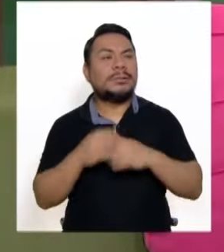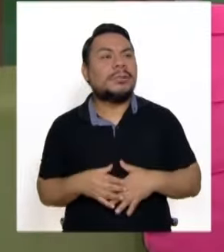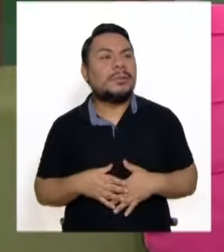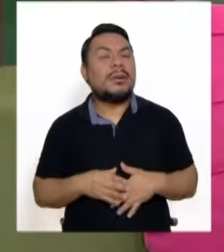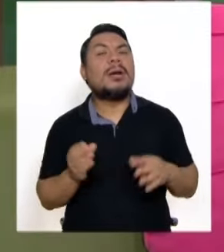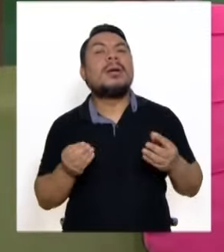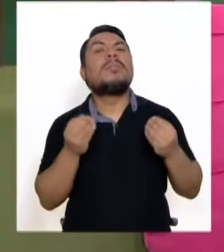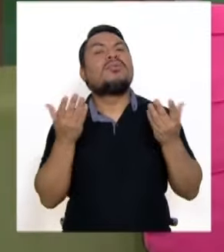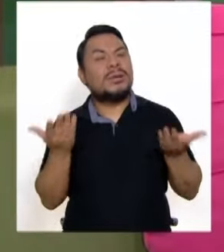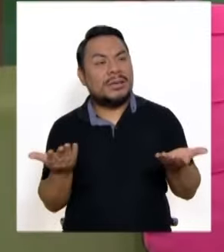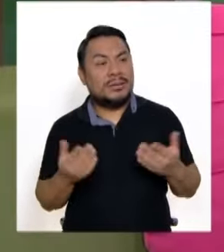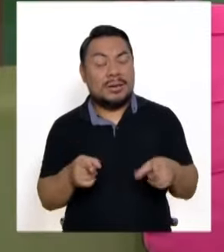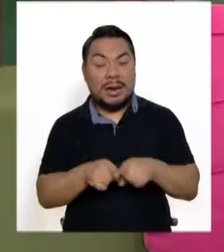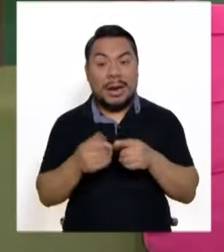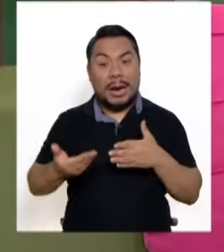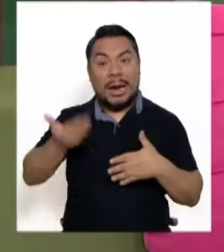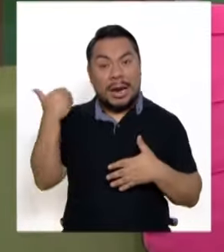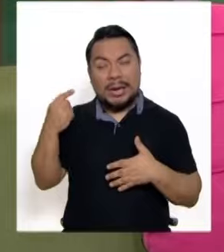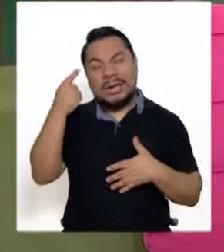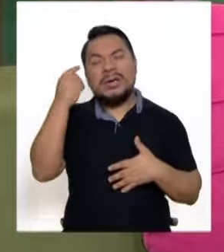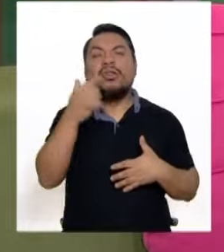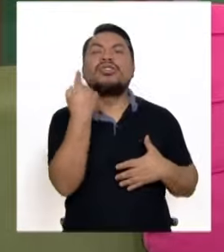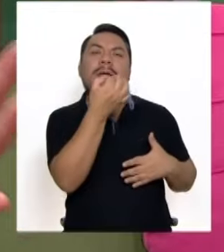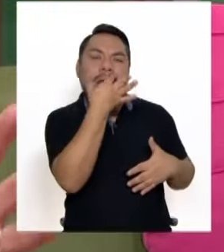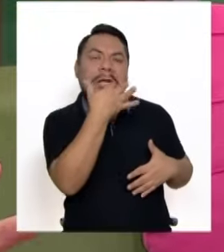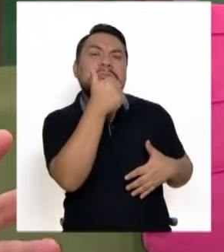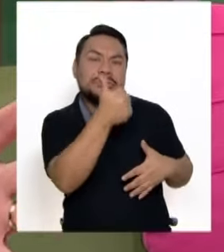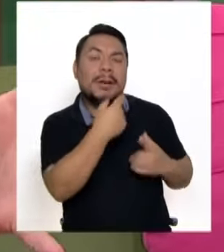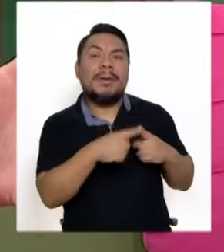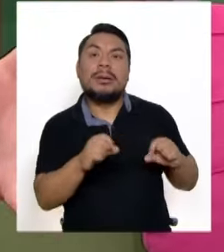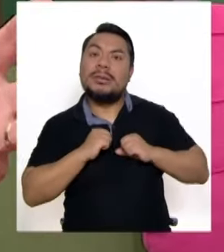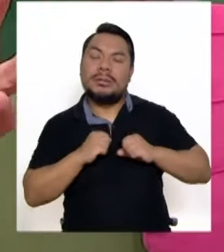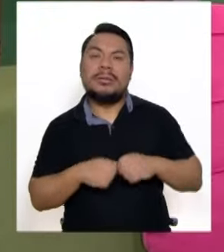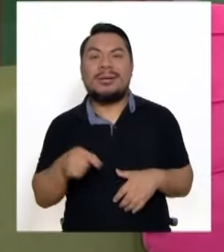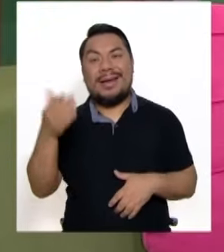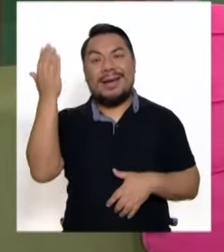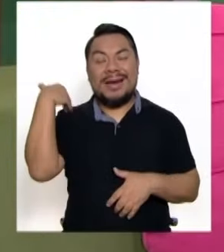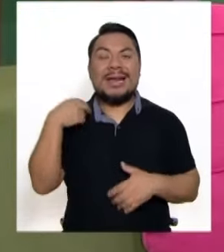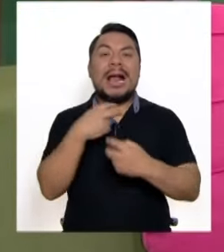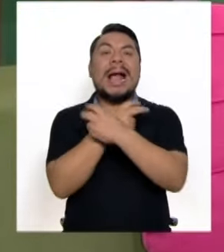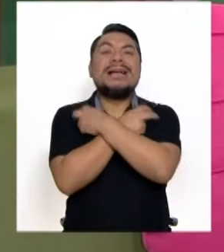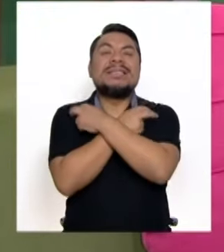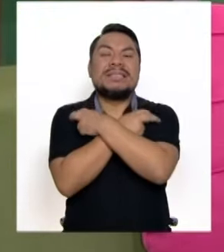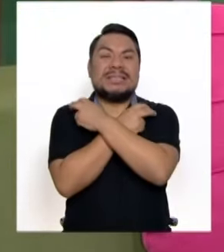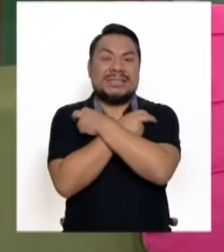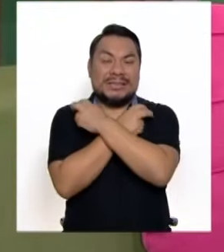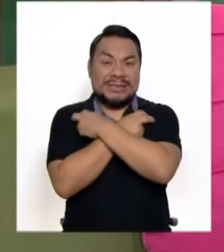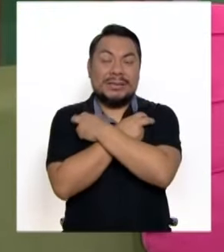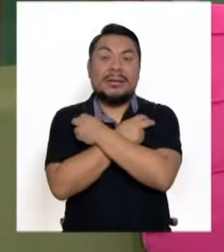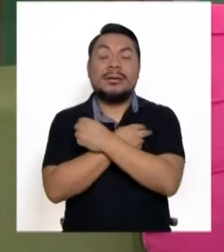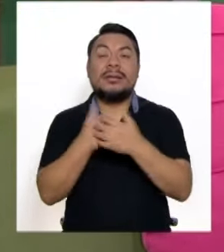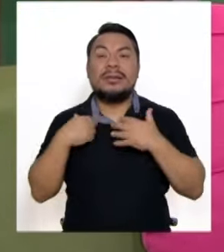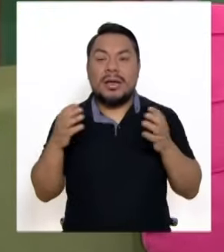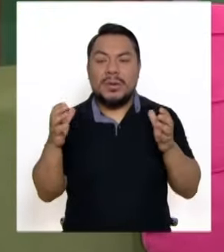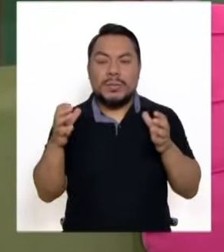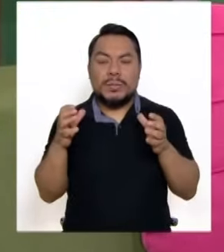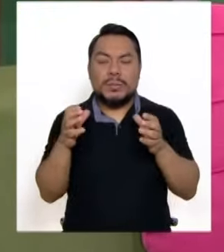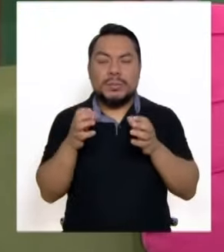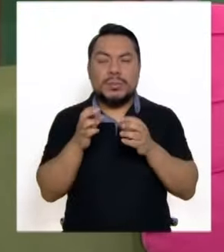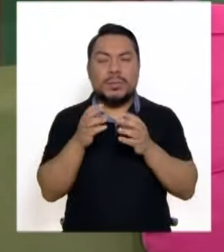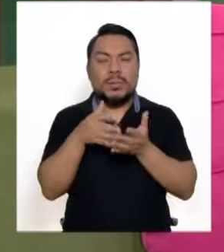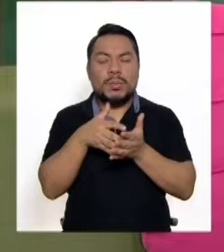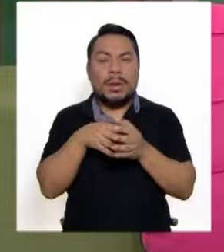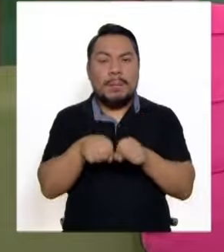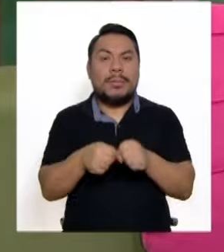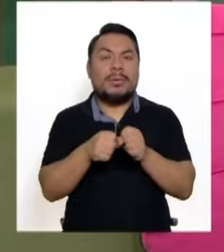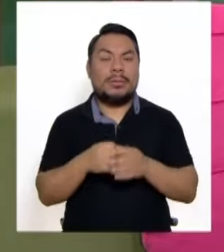además antes se cuidaba mucho y se pensaba en la osteoporosis, es decir, la disminución de la masa ósea que llevaba a la fractura.